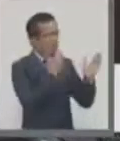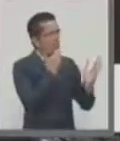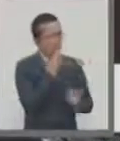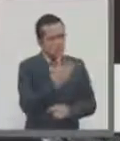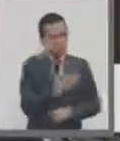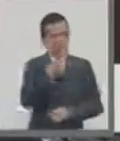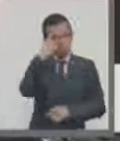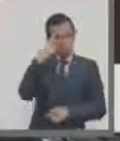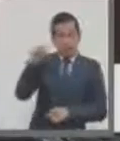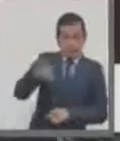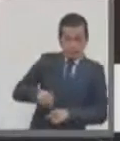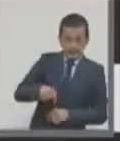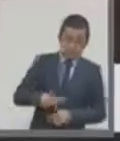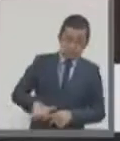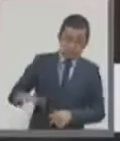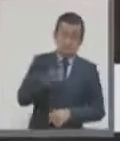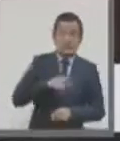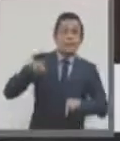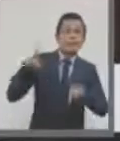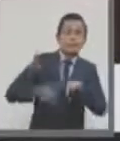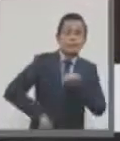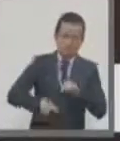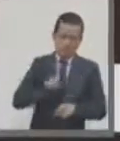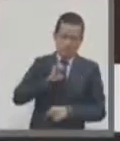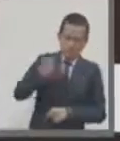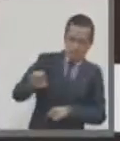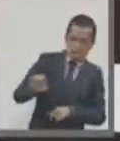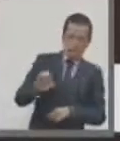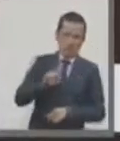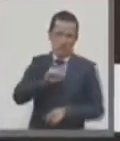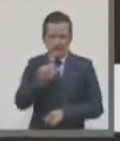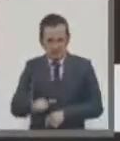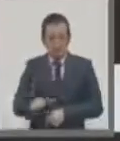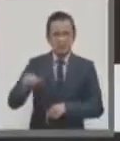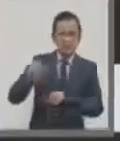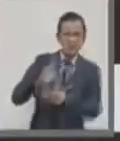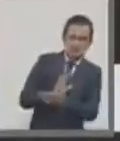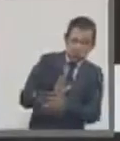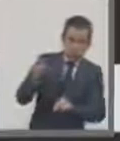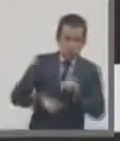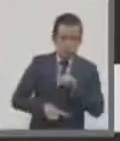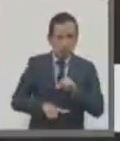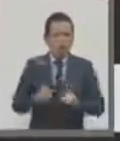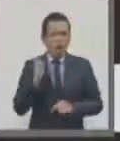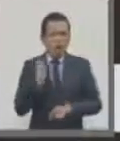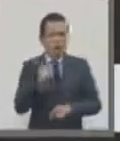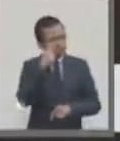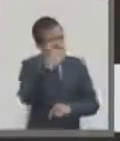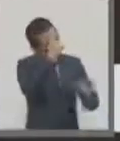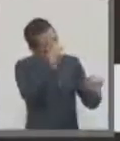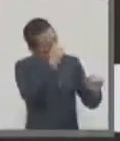del racismo y la discriminación, en donde los países firmantes se comprometen a facilitar